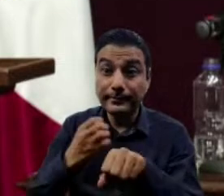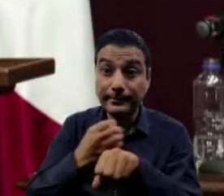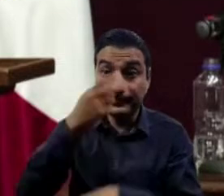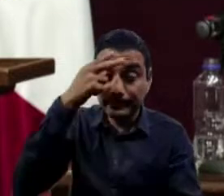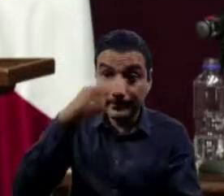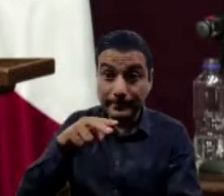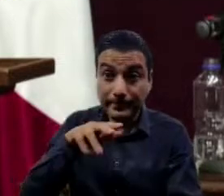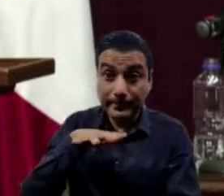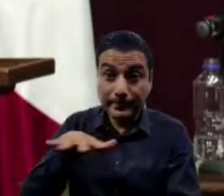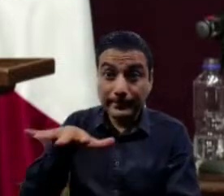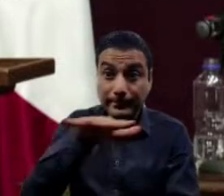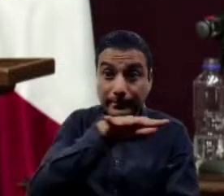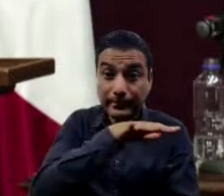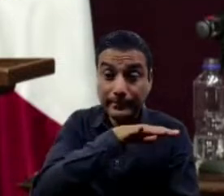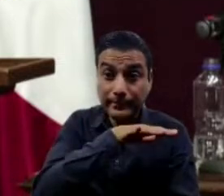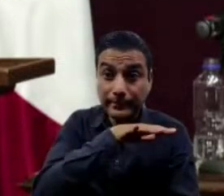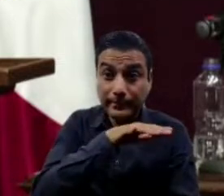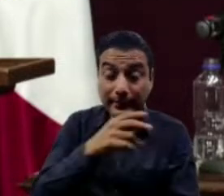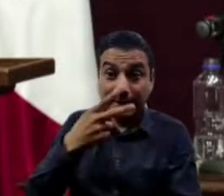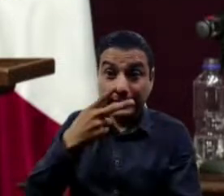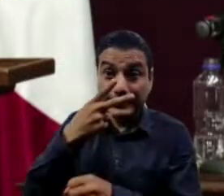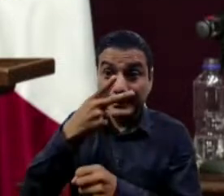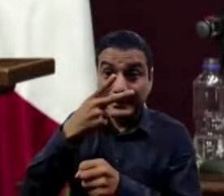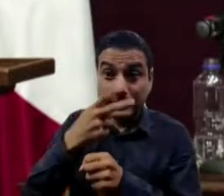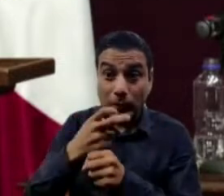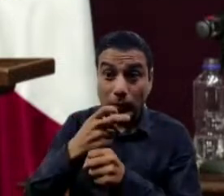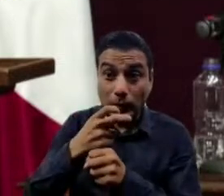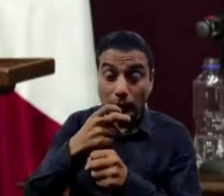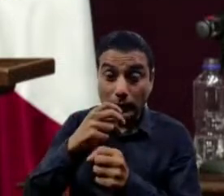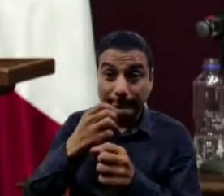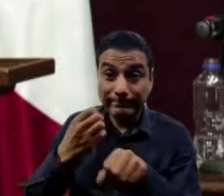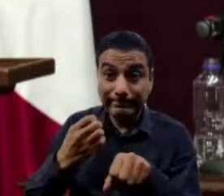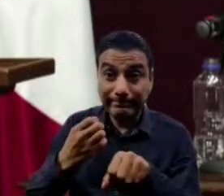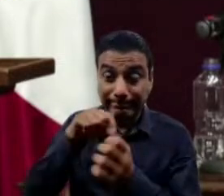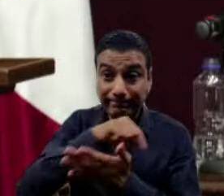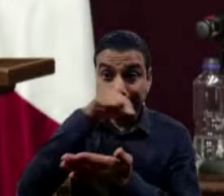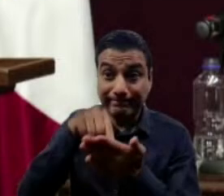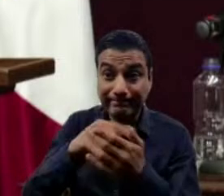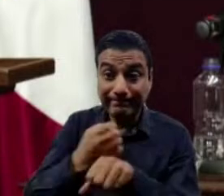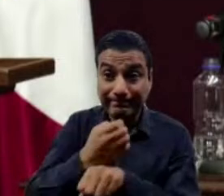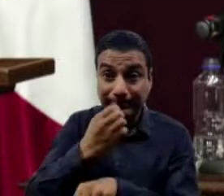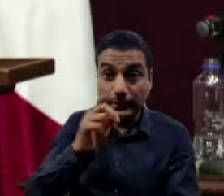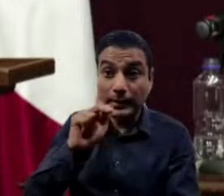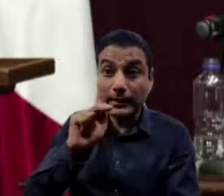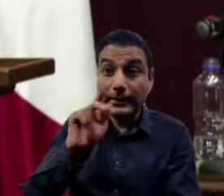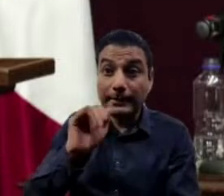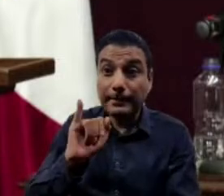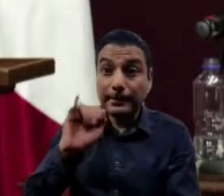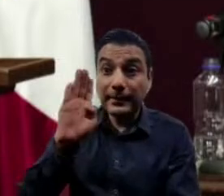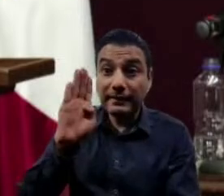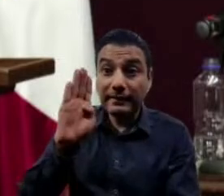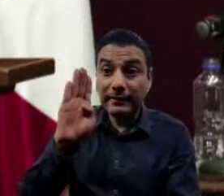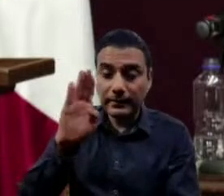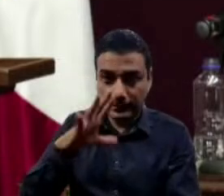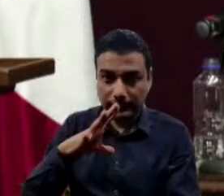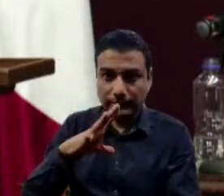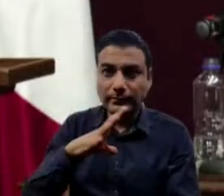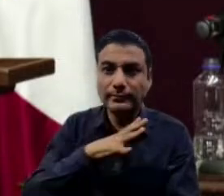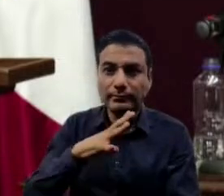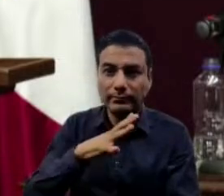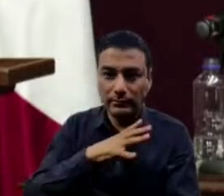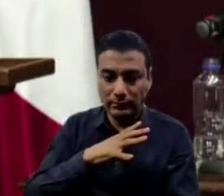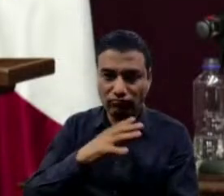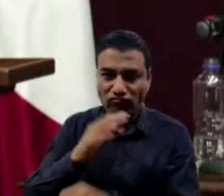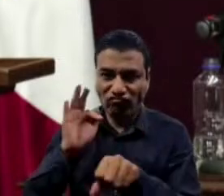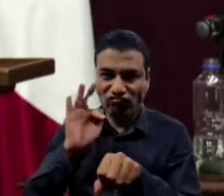de México, hasta la fecha, es la segunda entidad federativa que más Producto Interno Bruto ha venido aportando al